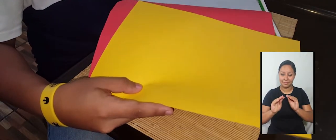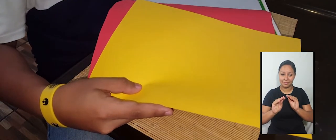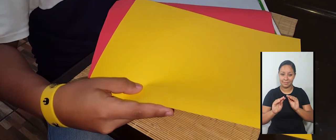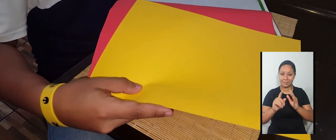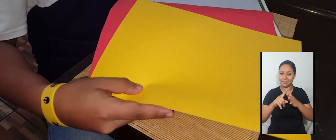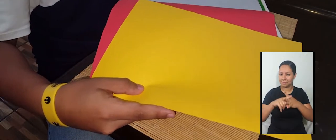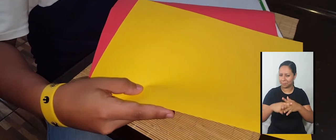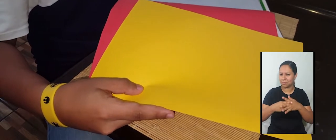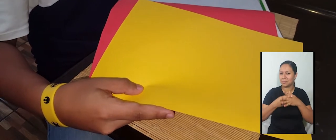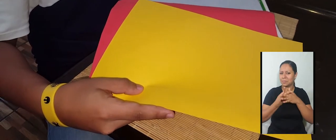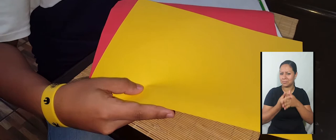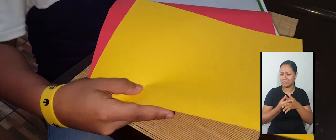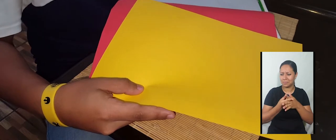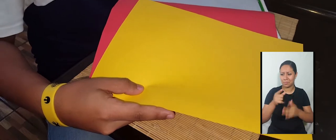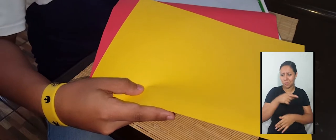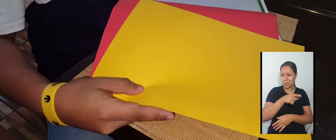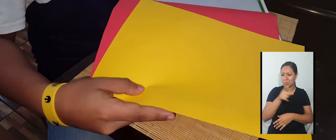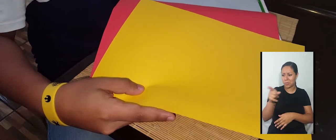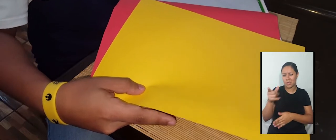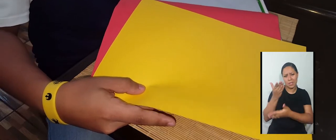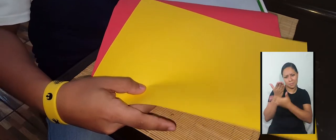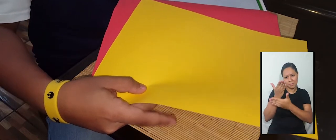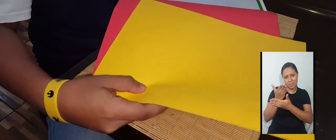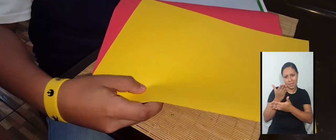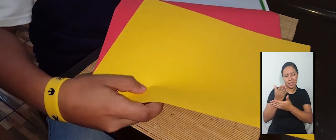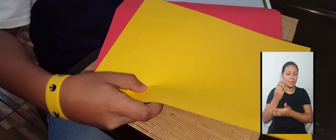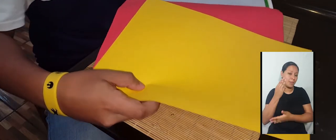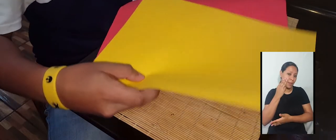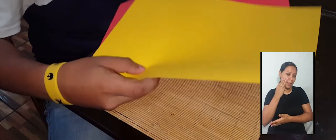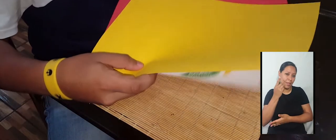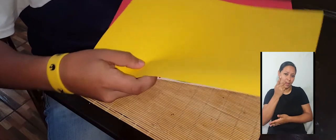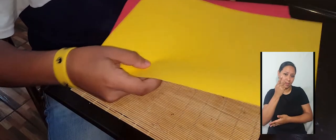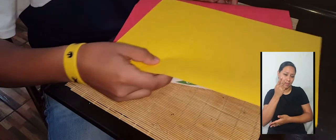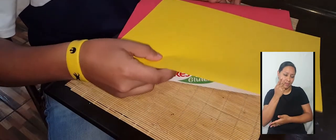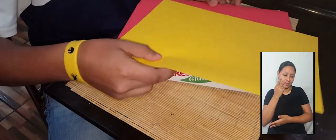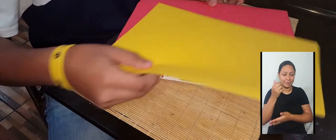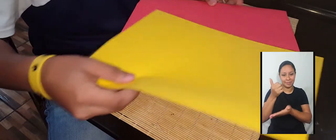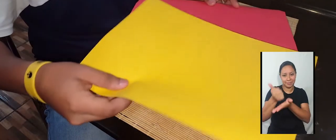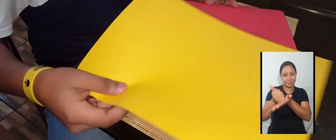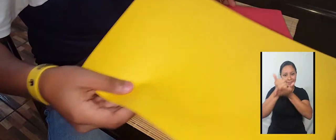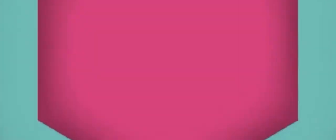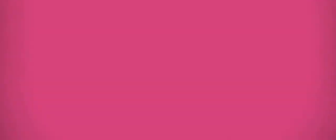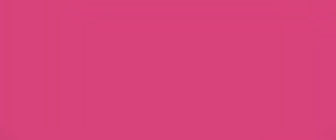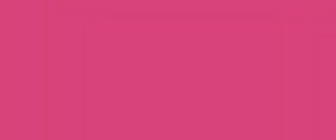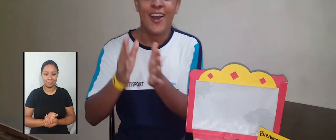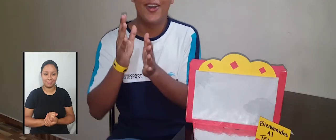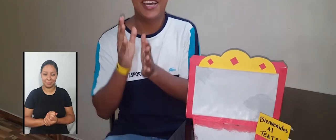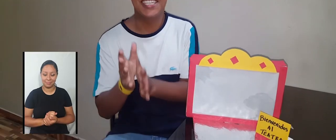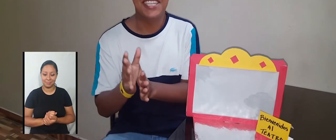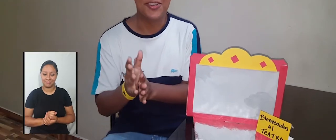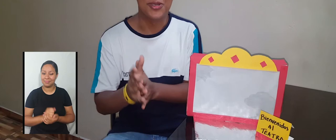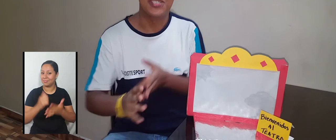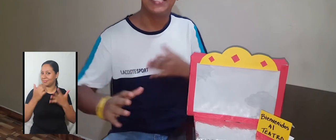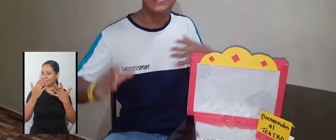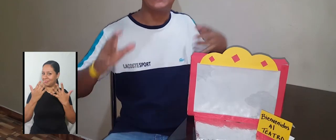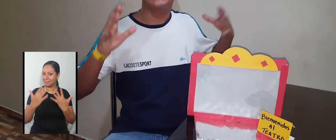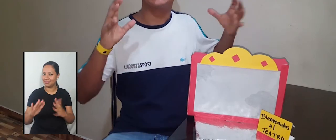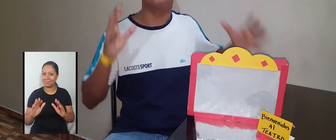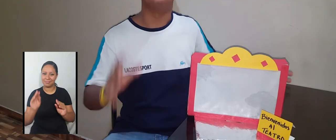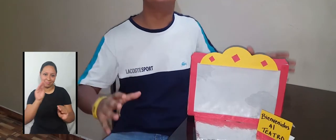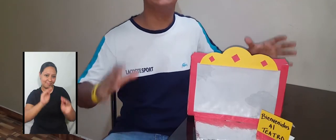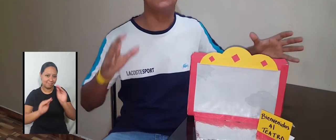Entonces vamos a empezar a hacerlo. Ustedes con ayuda de su papá en casa y yo aquí lo haré yo solo. Ok, chicos.